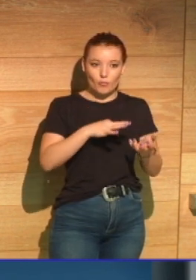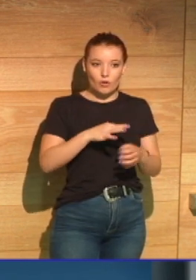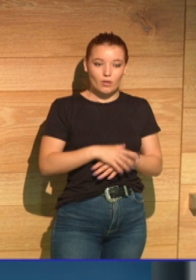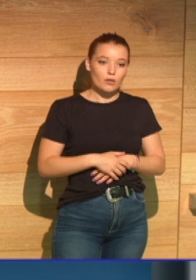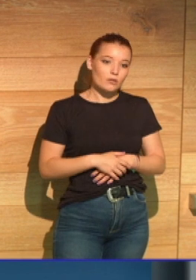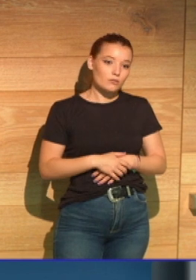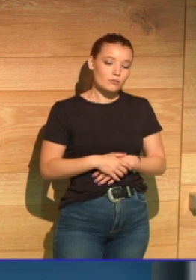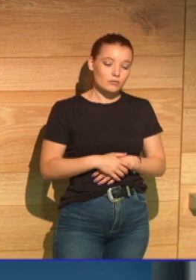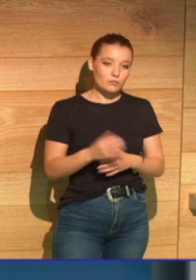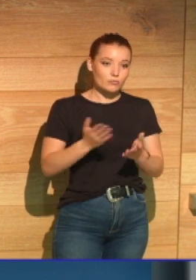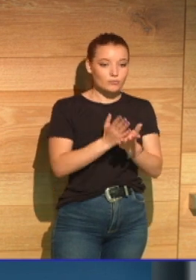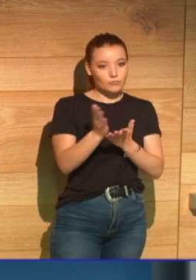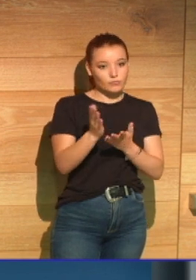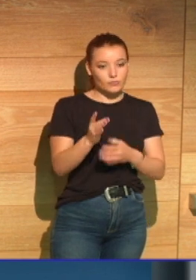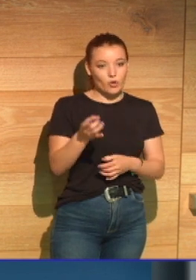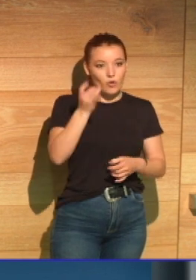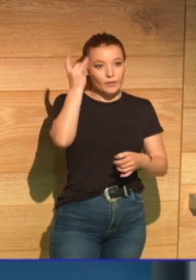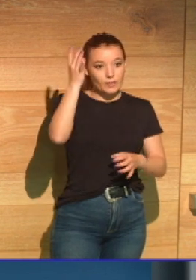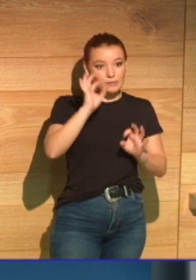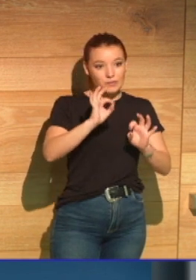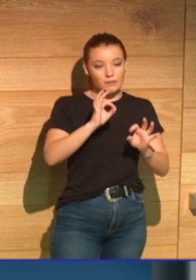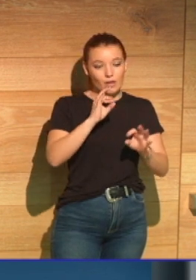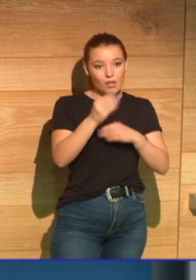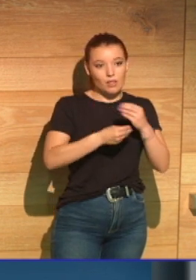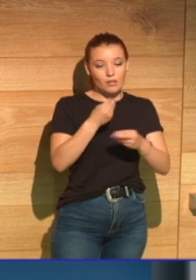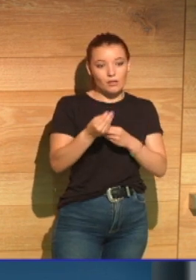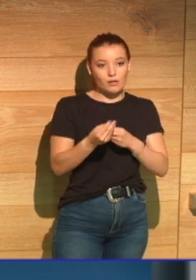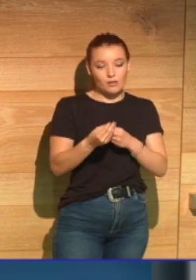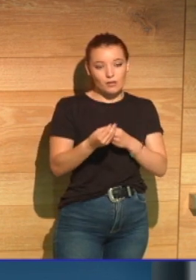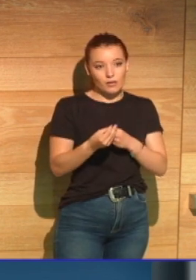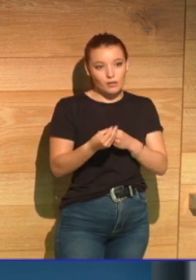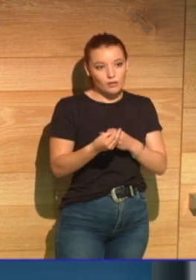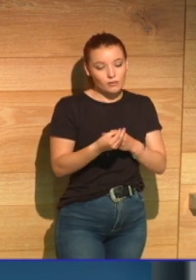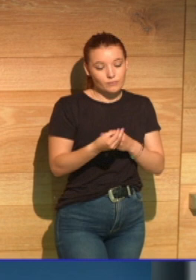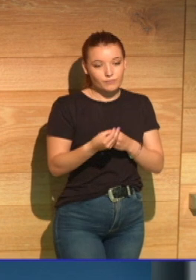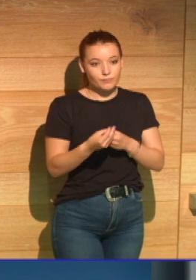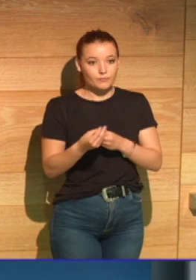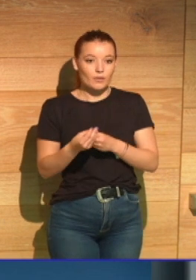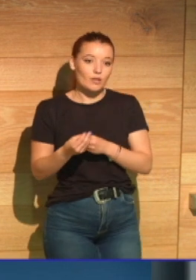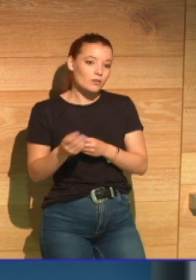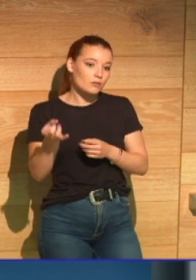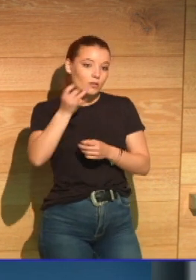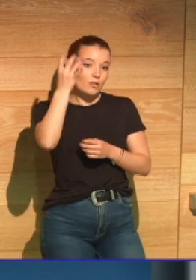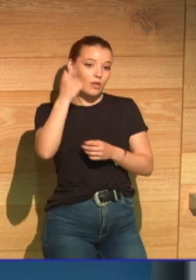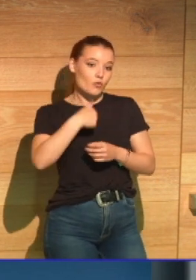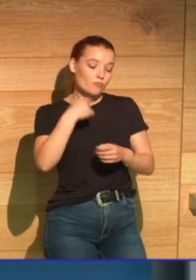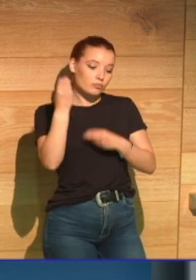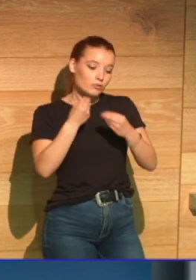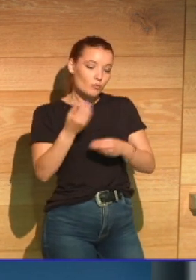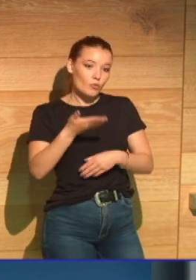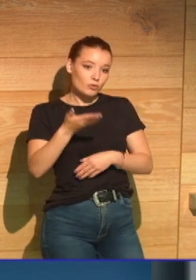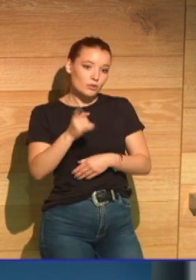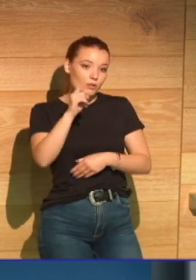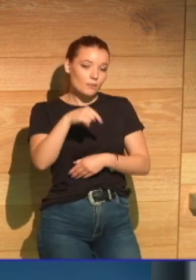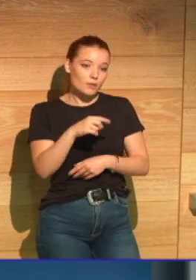otro lado, la idea misma de hacer este ejercicio que me parece muy potente, que tiene que ver